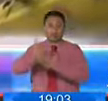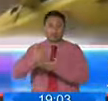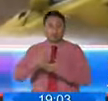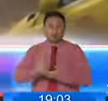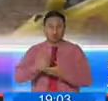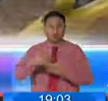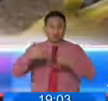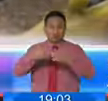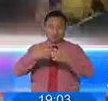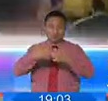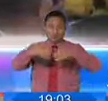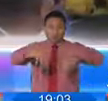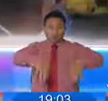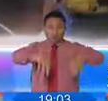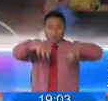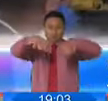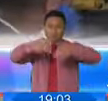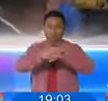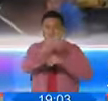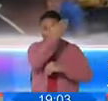maquinaria pesada.